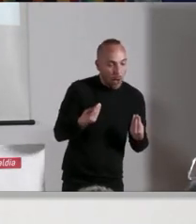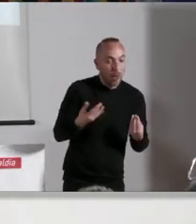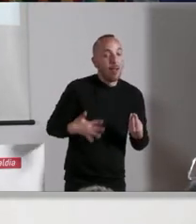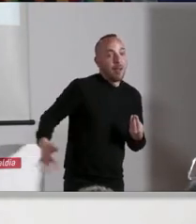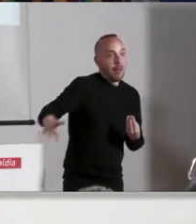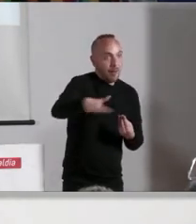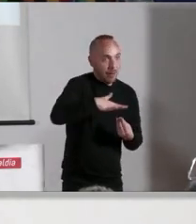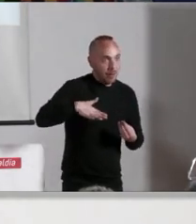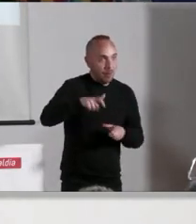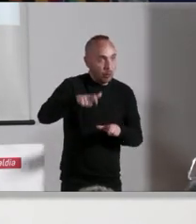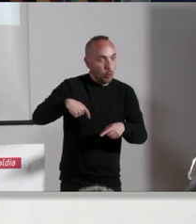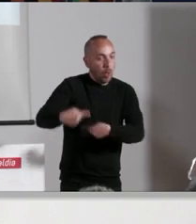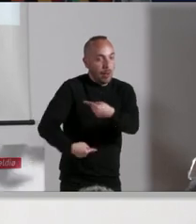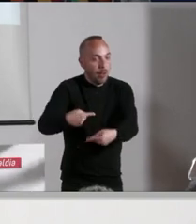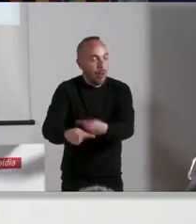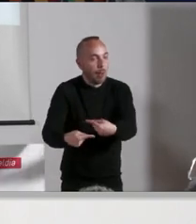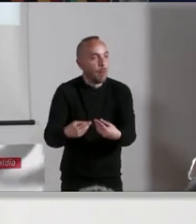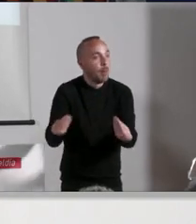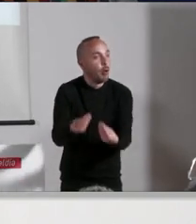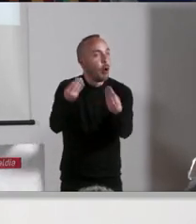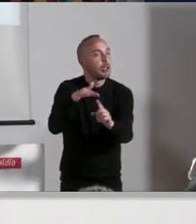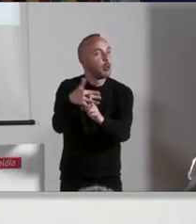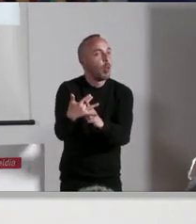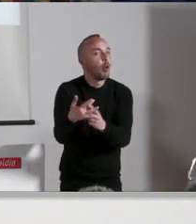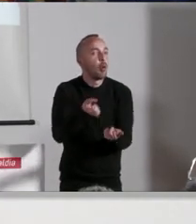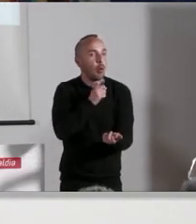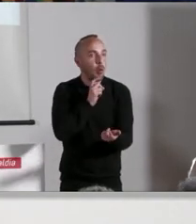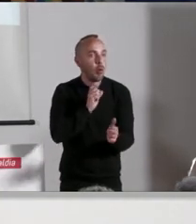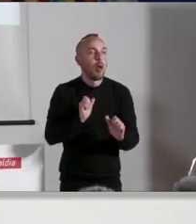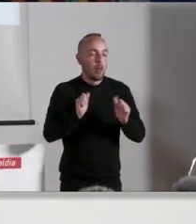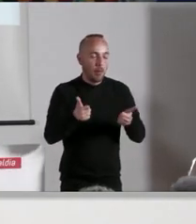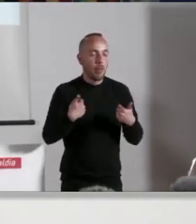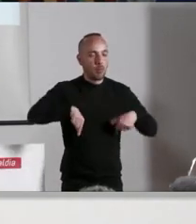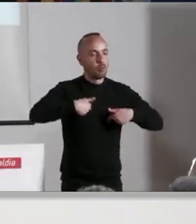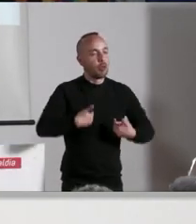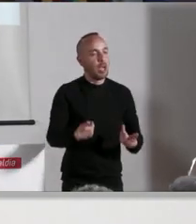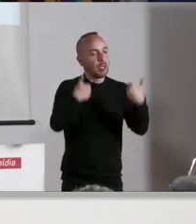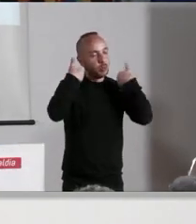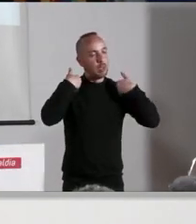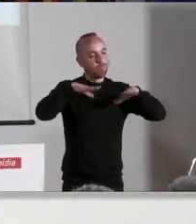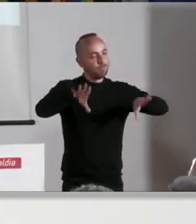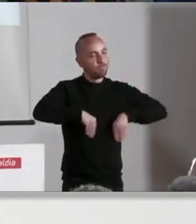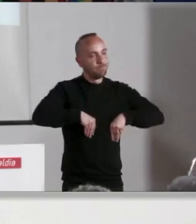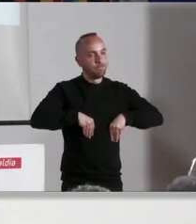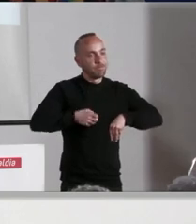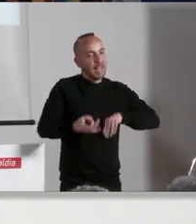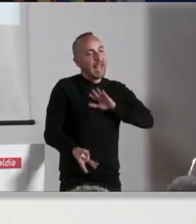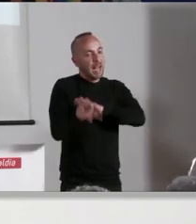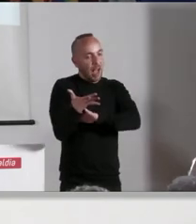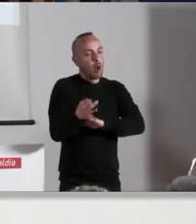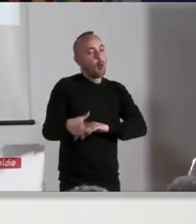la de quienes vienen detrás también es empezando por asumir esa responsabilidad en construir esos lugares